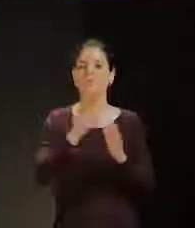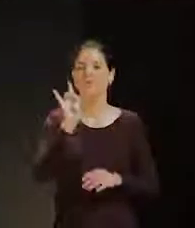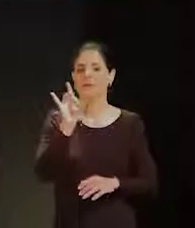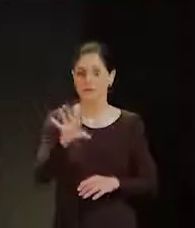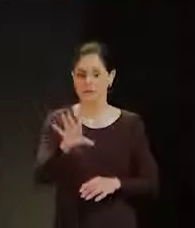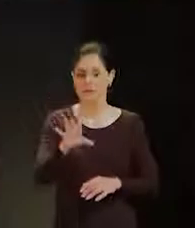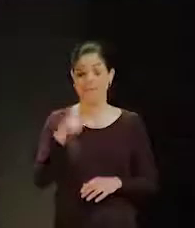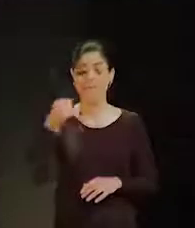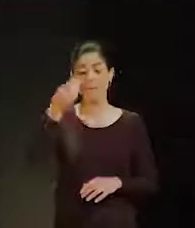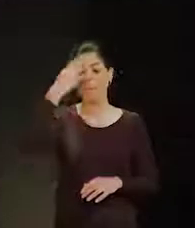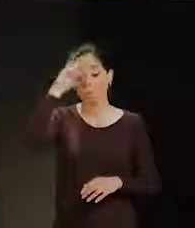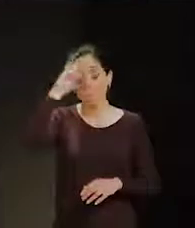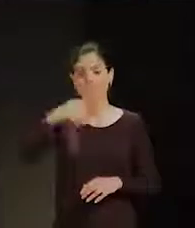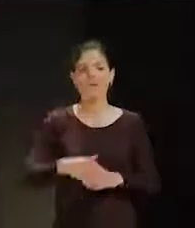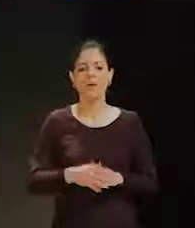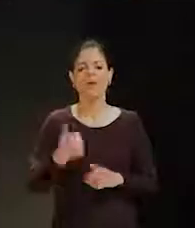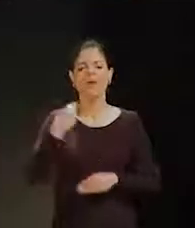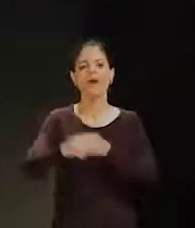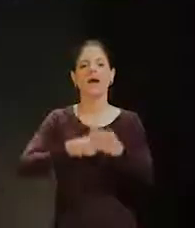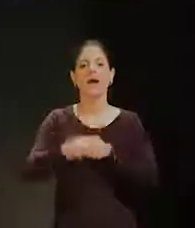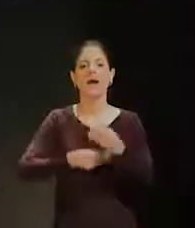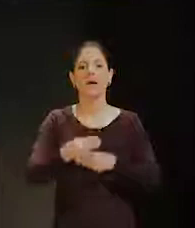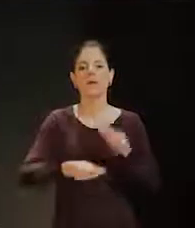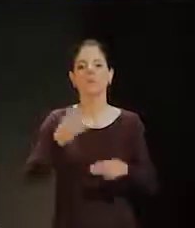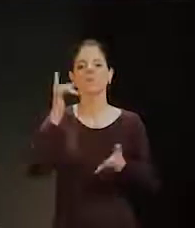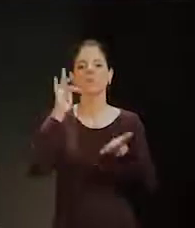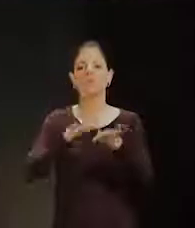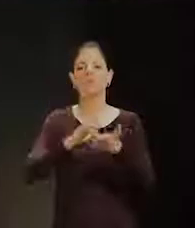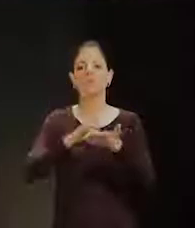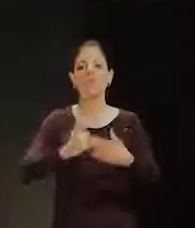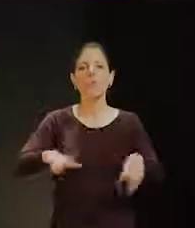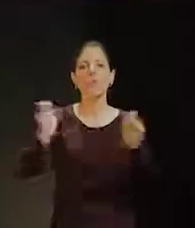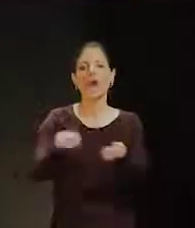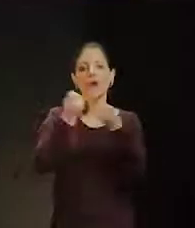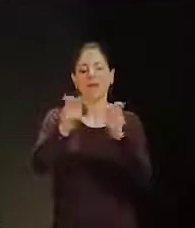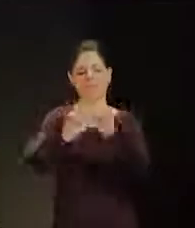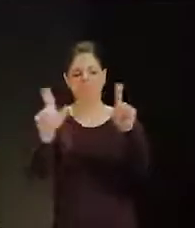2015 en Cuba hicimos un spot televisivo